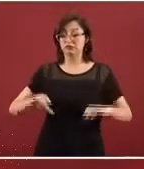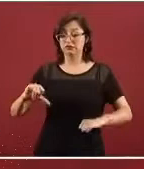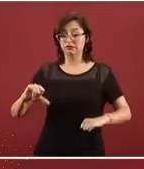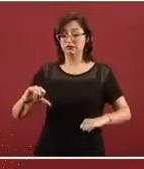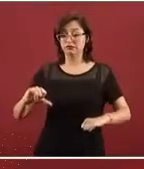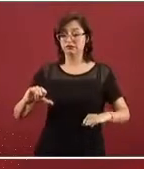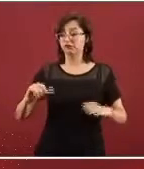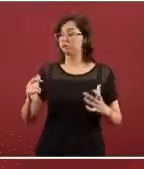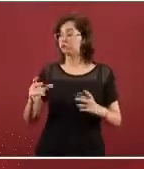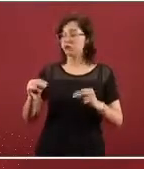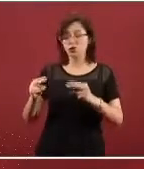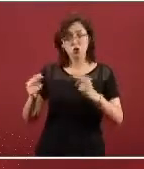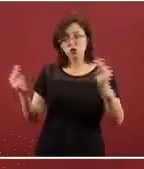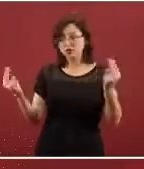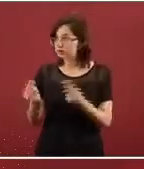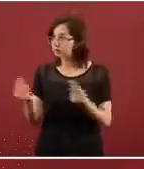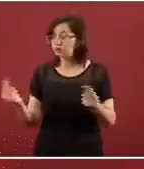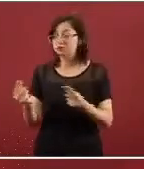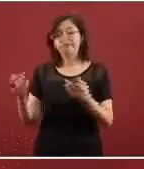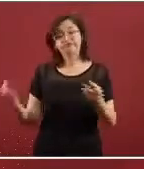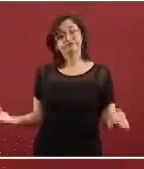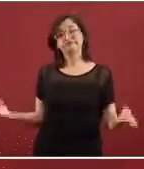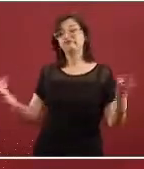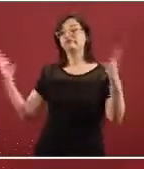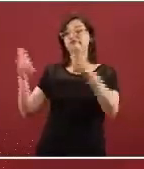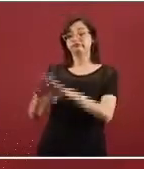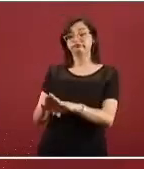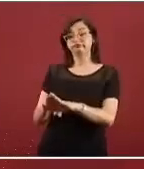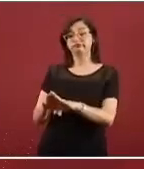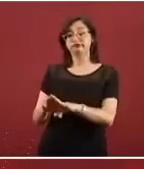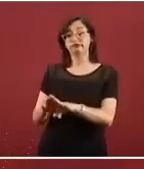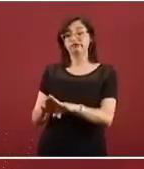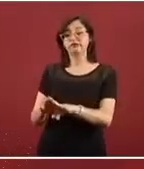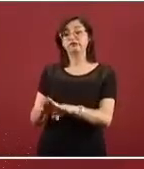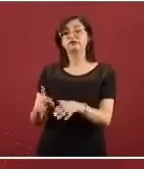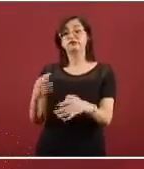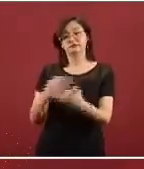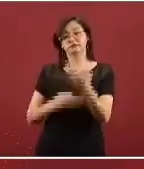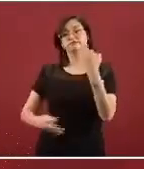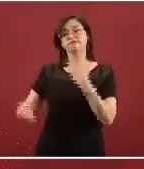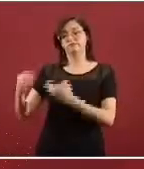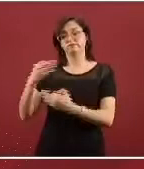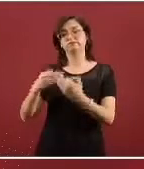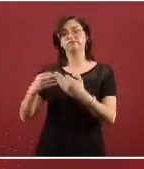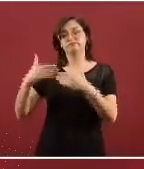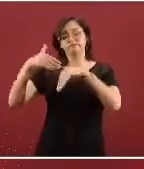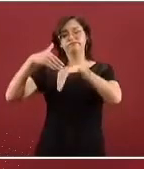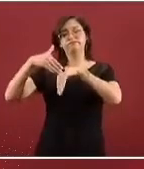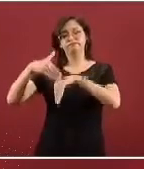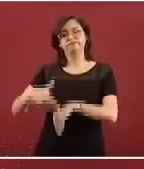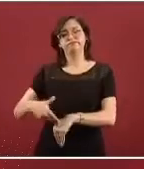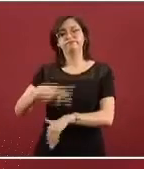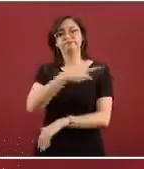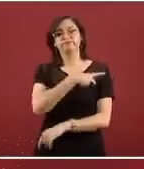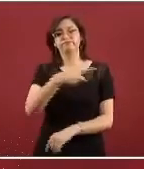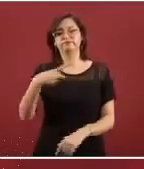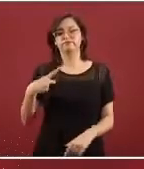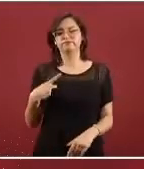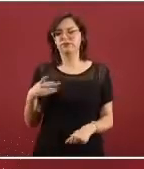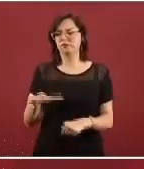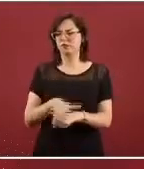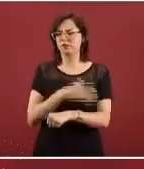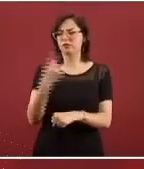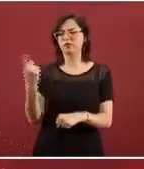son esenciales, como ya se explicó, que en ese momento todos tenemos que cerrar filas. ¿Por qué? Dos